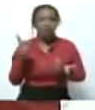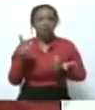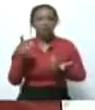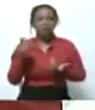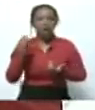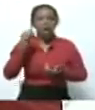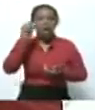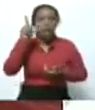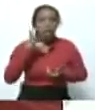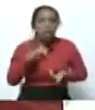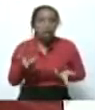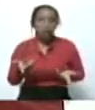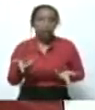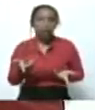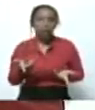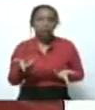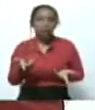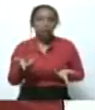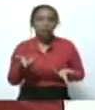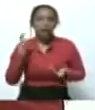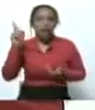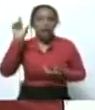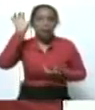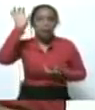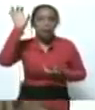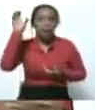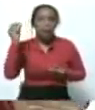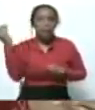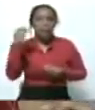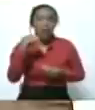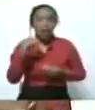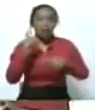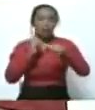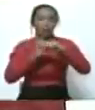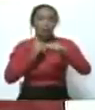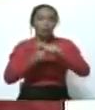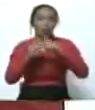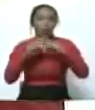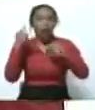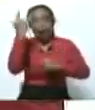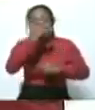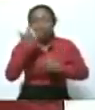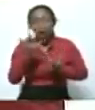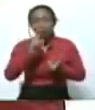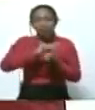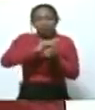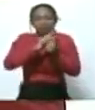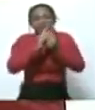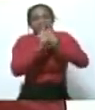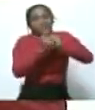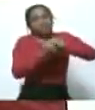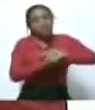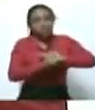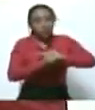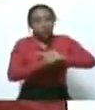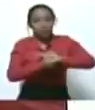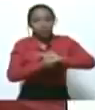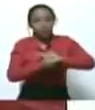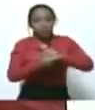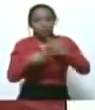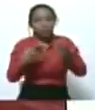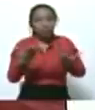Libia, que pasó de ser el país más próspero de toda África a convertirlo en un